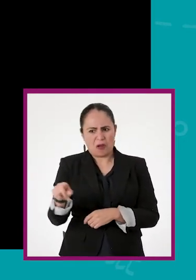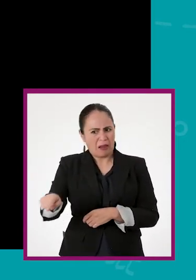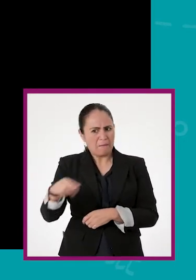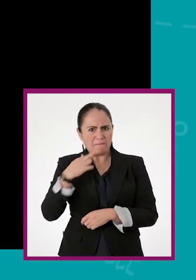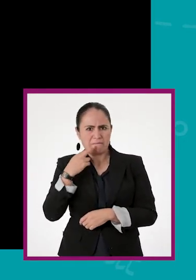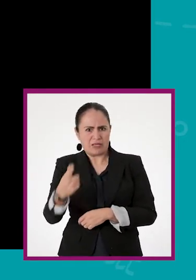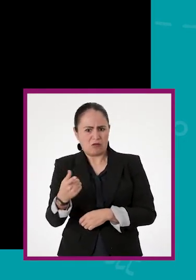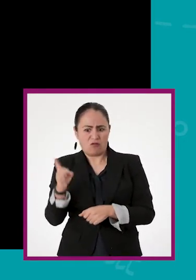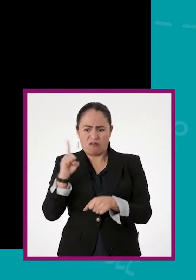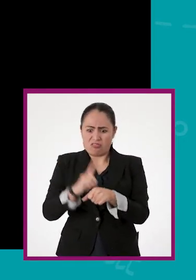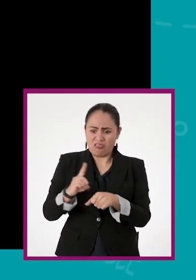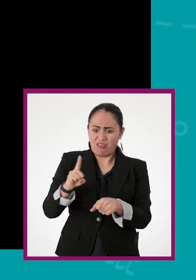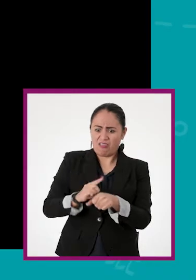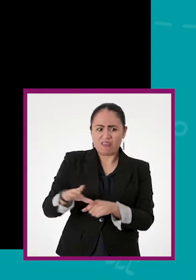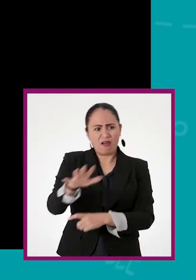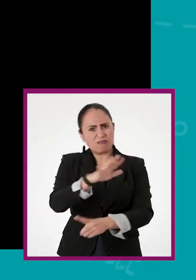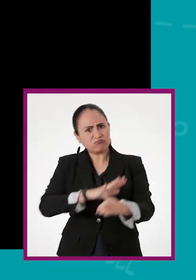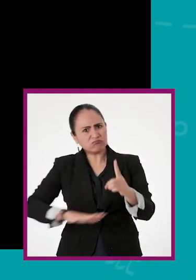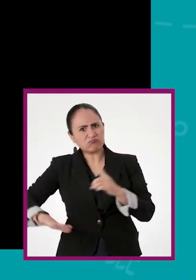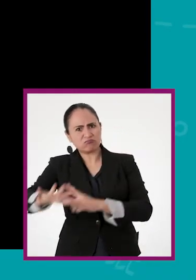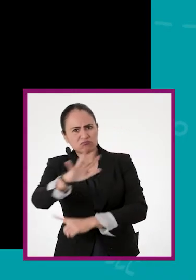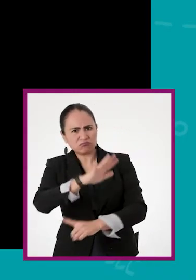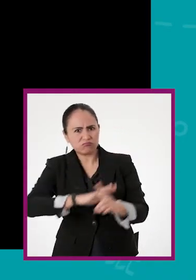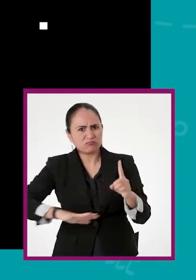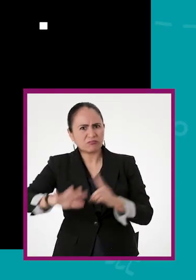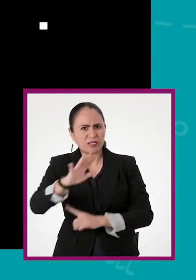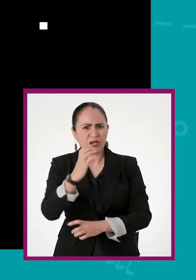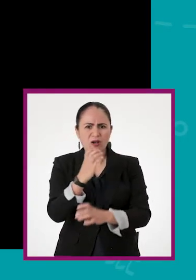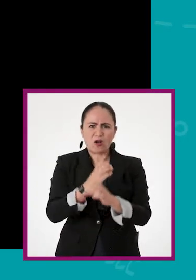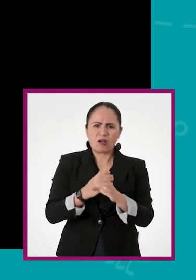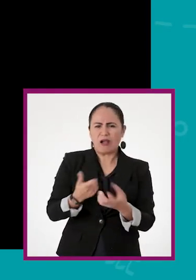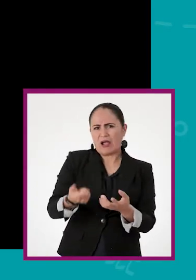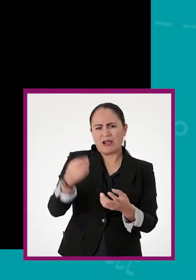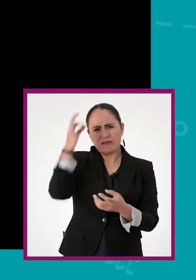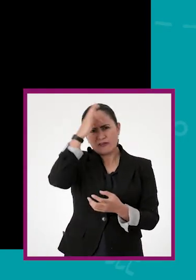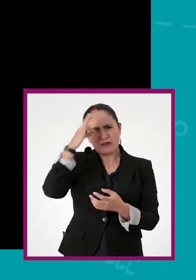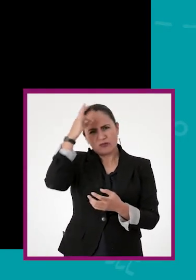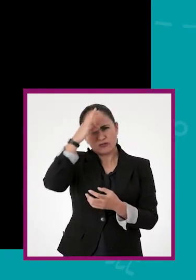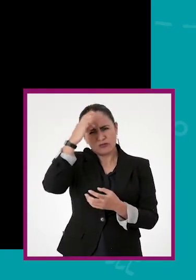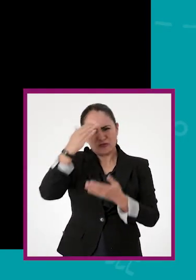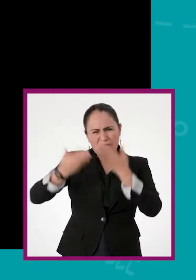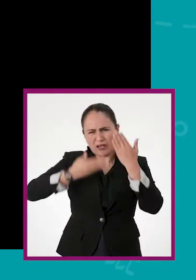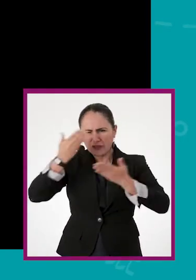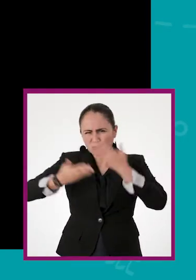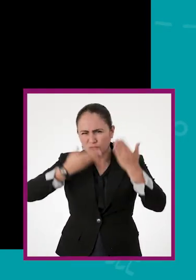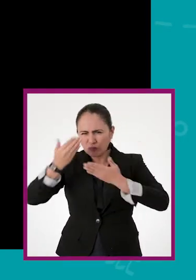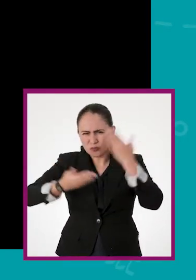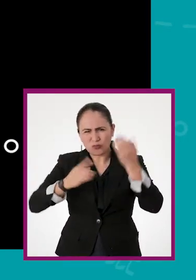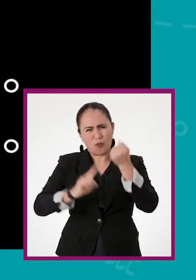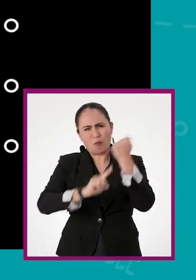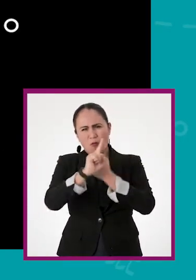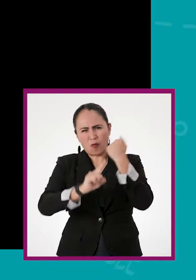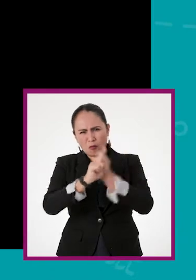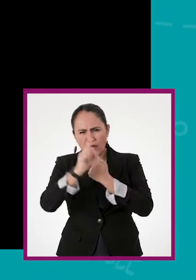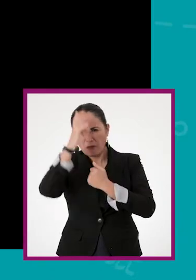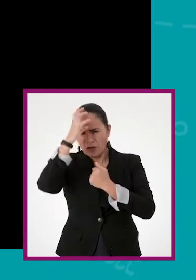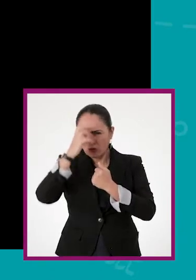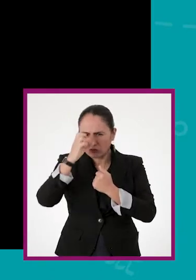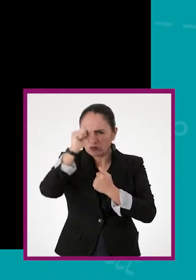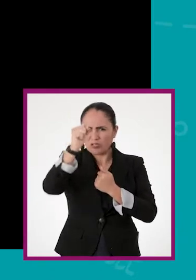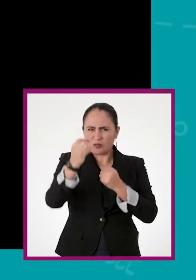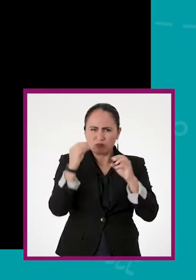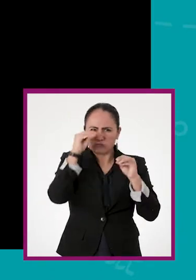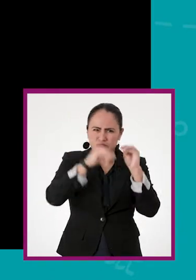nos rodea en el día a día. Los objetos de la filosofía, los problemas que atiende y los conceptos